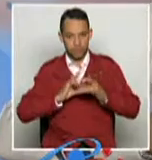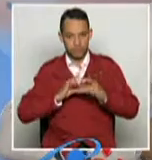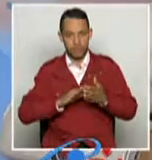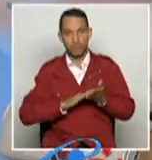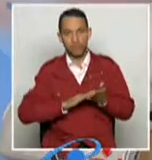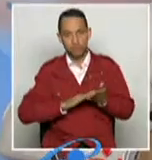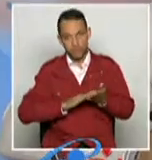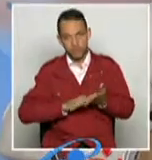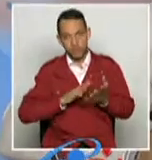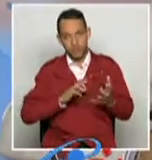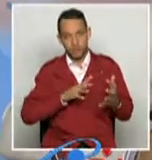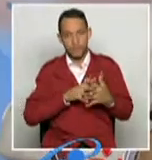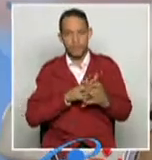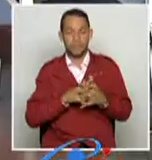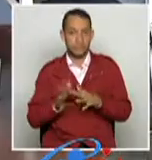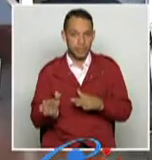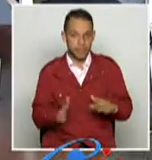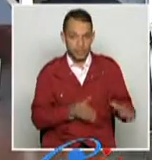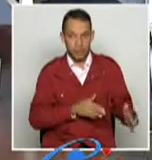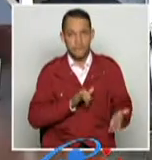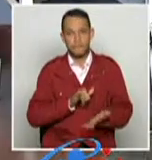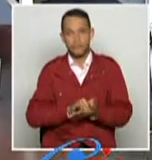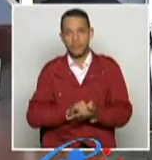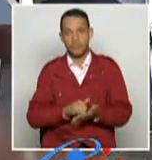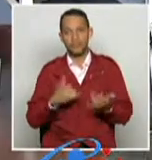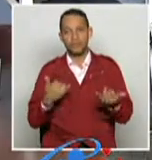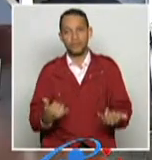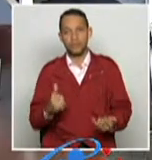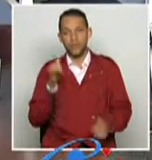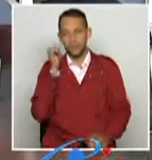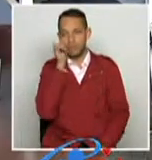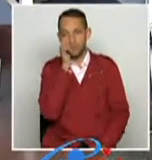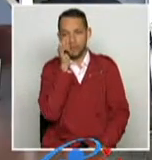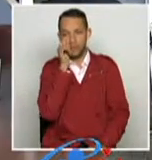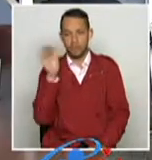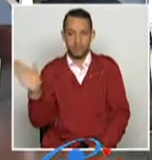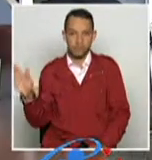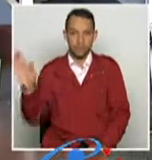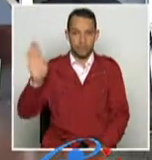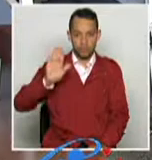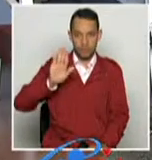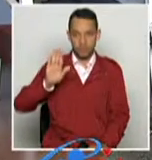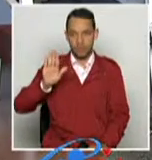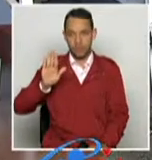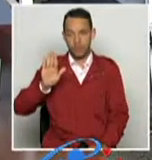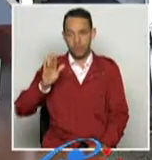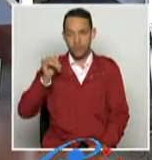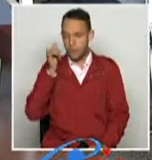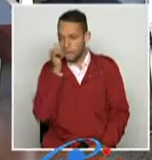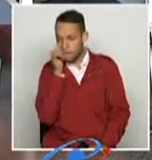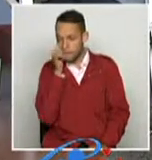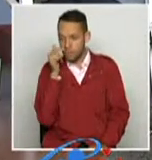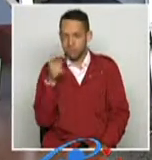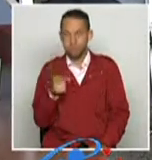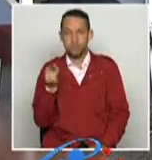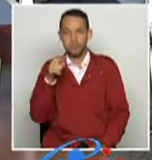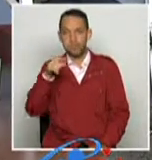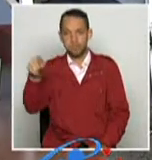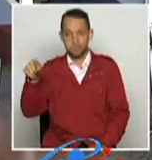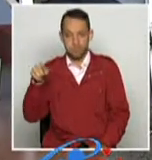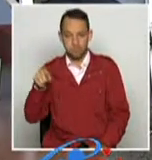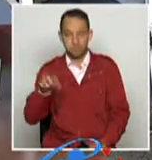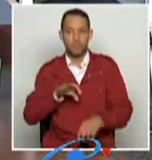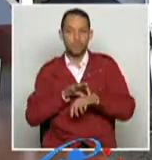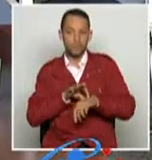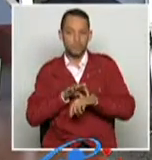esos tejidos. Exactamente. Ajá. Vamos a ver este otro testimonio, este otro video obtenido en uno de los